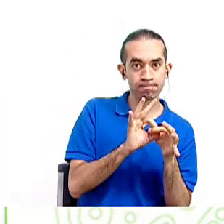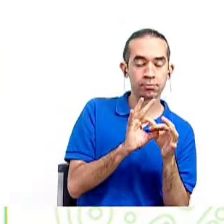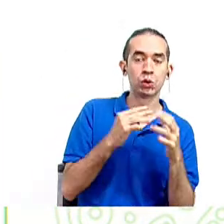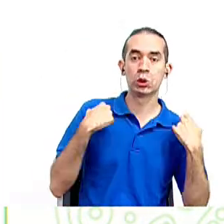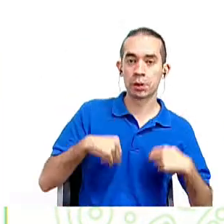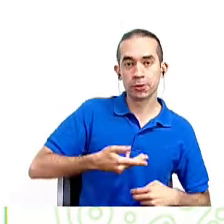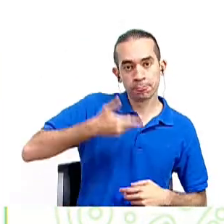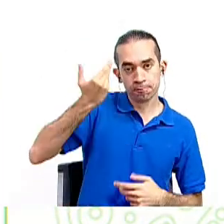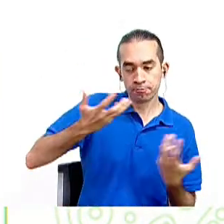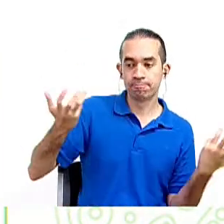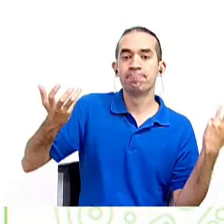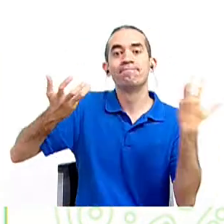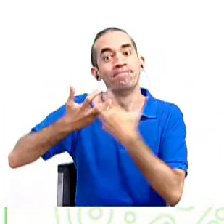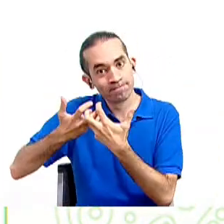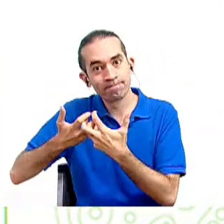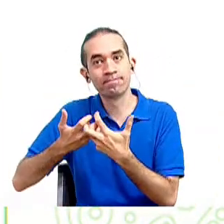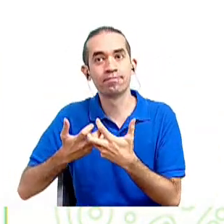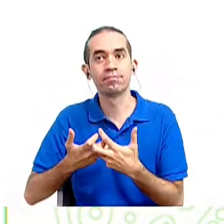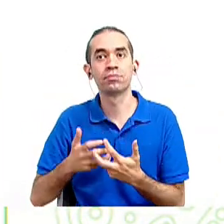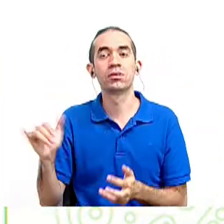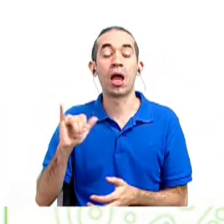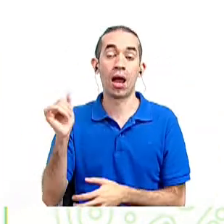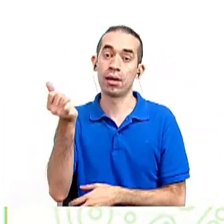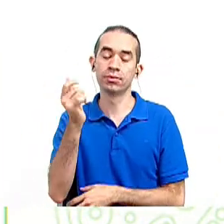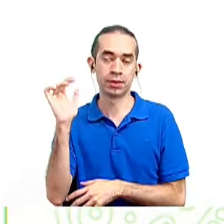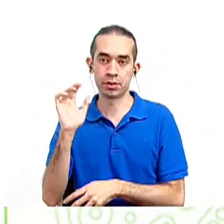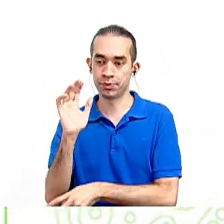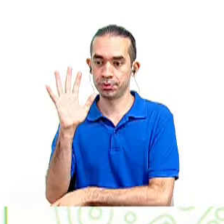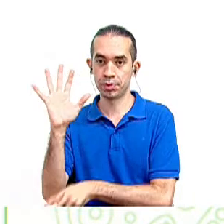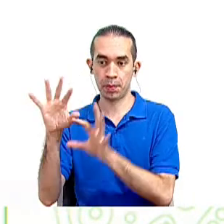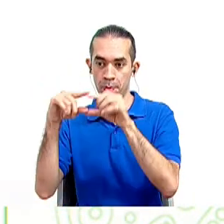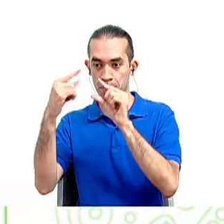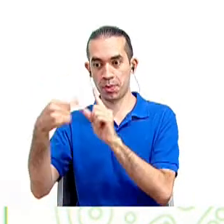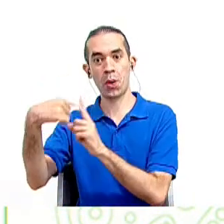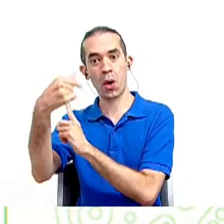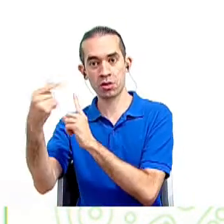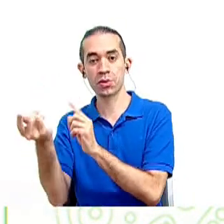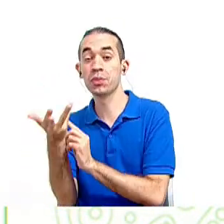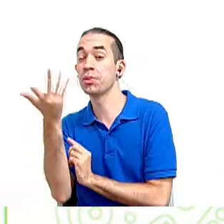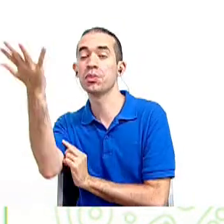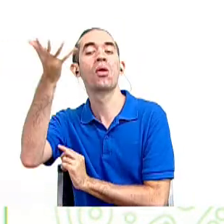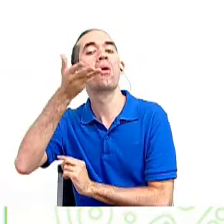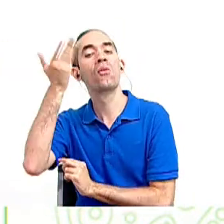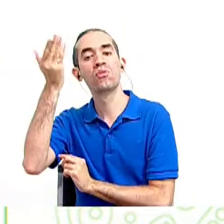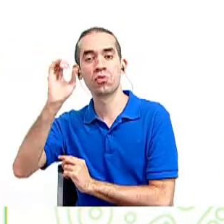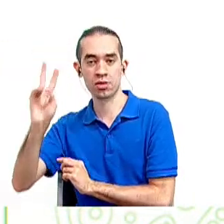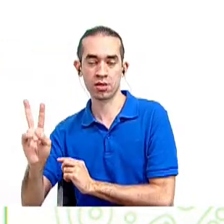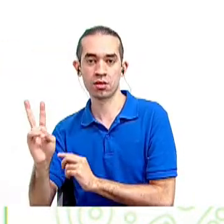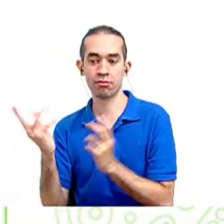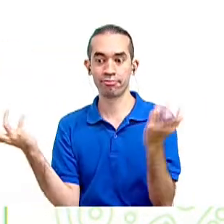complementamos casi. Y también las plantas producen oxígeno, que es el que respiramos. Entonces somos como complementarios.